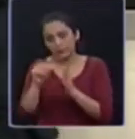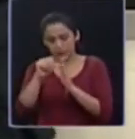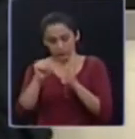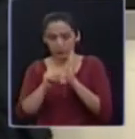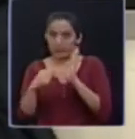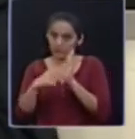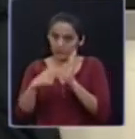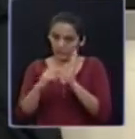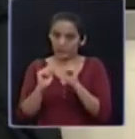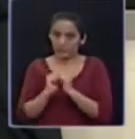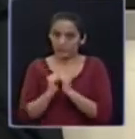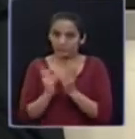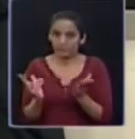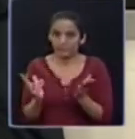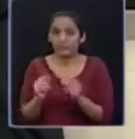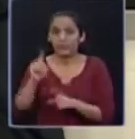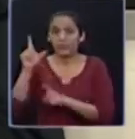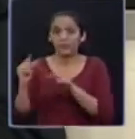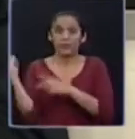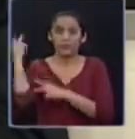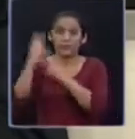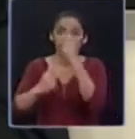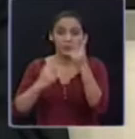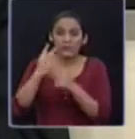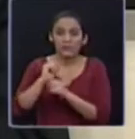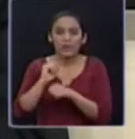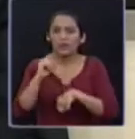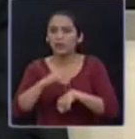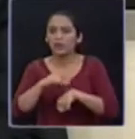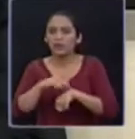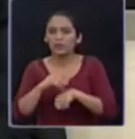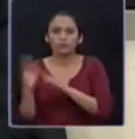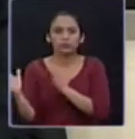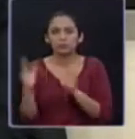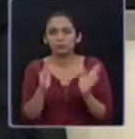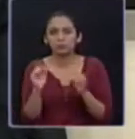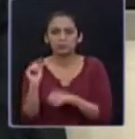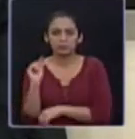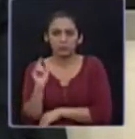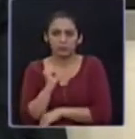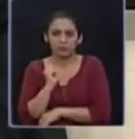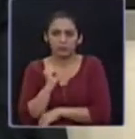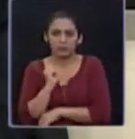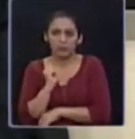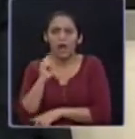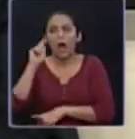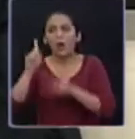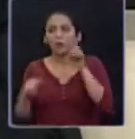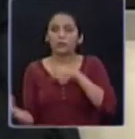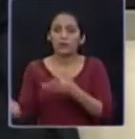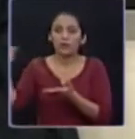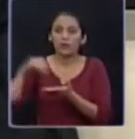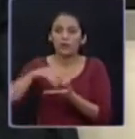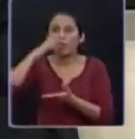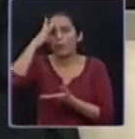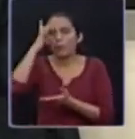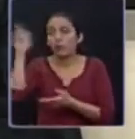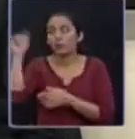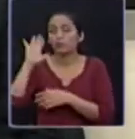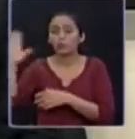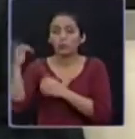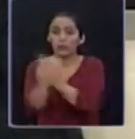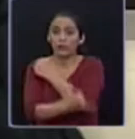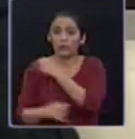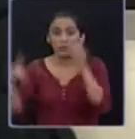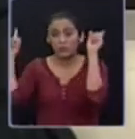son o transeúntes, o turistas, o personas extranjeras que buscan protección en el Ecuador. Para ser turista,